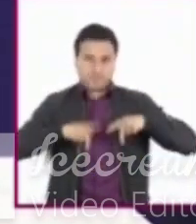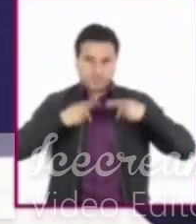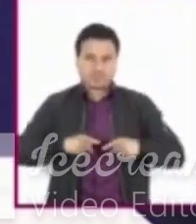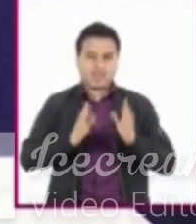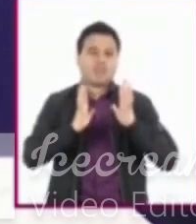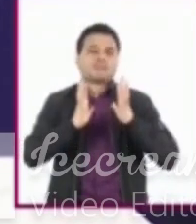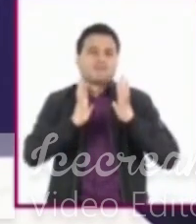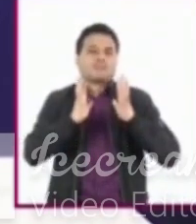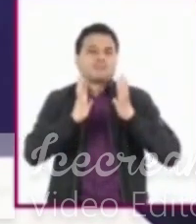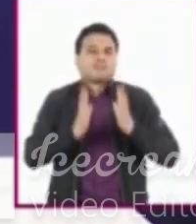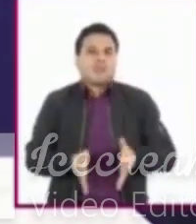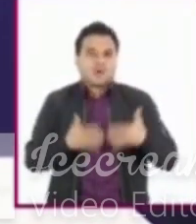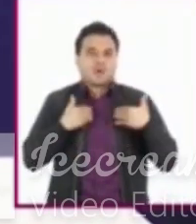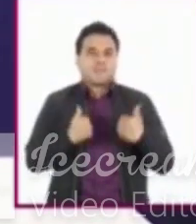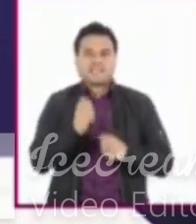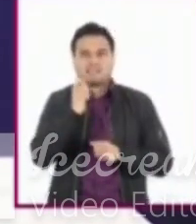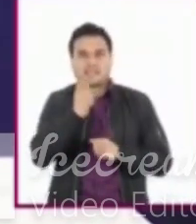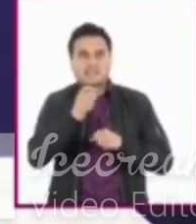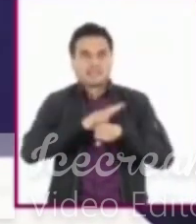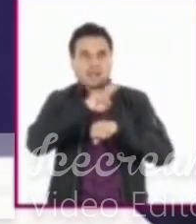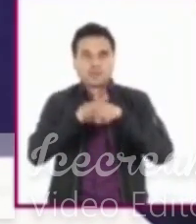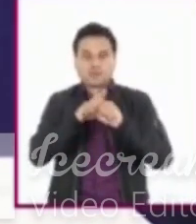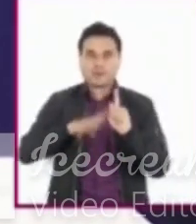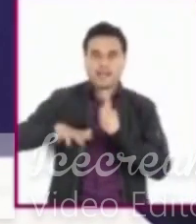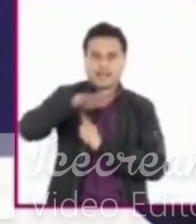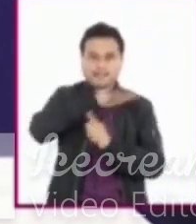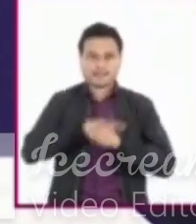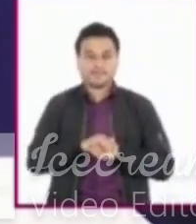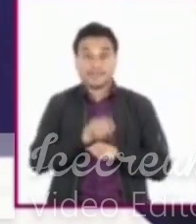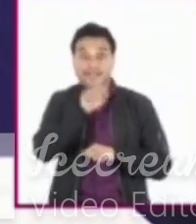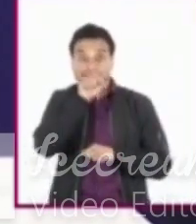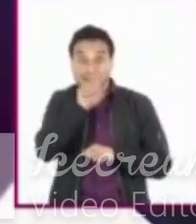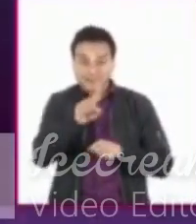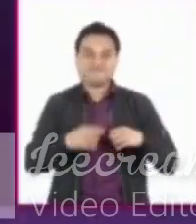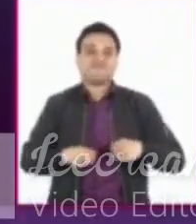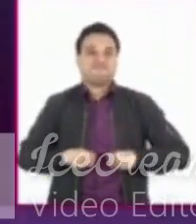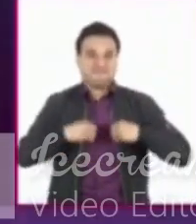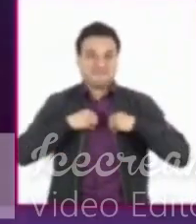la naturaleza y contribuido a las mejoras de nuestras vidas.